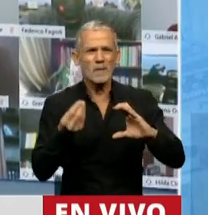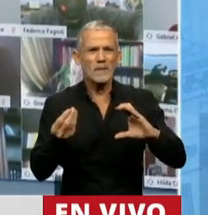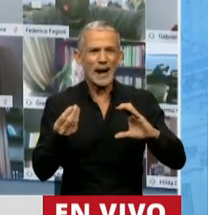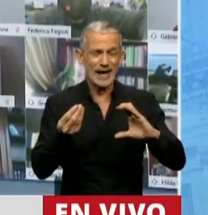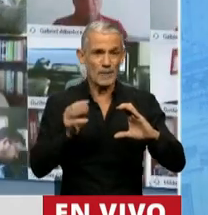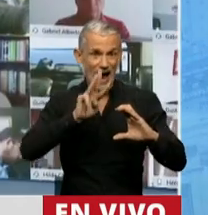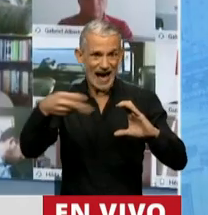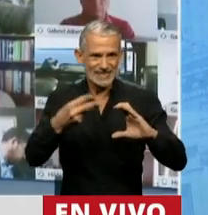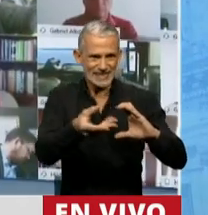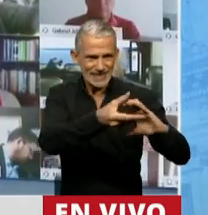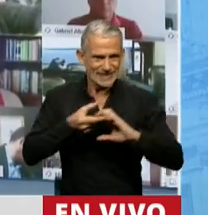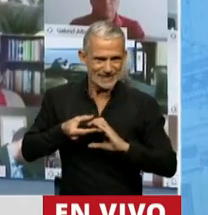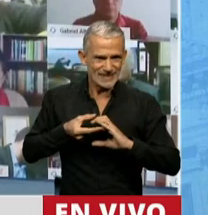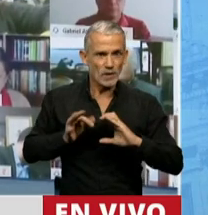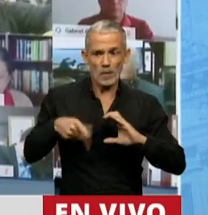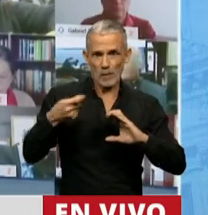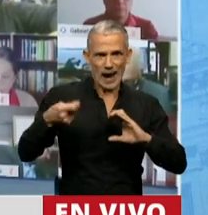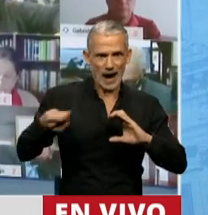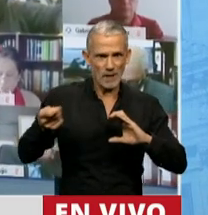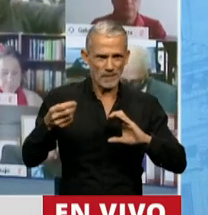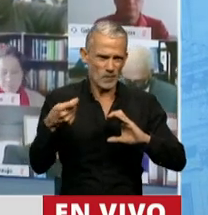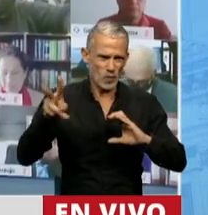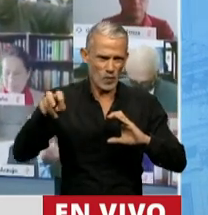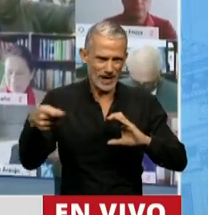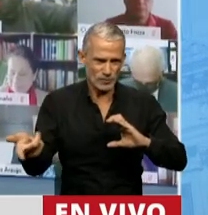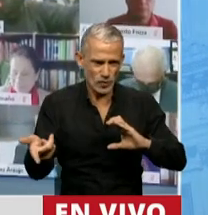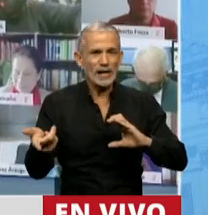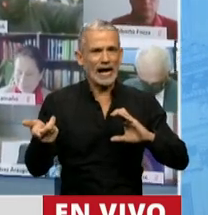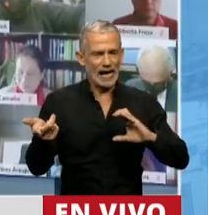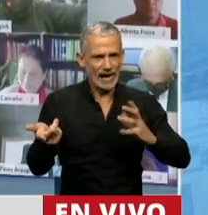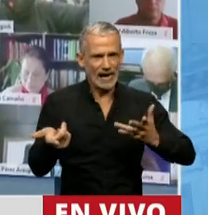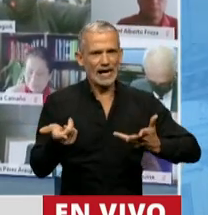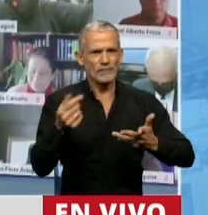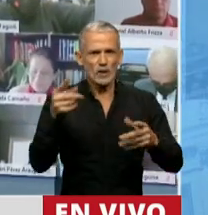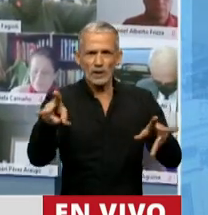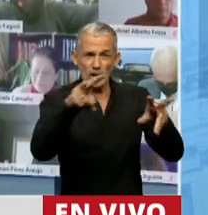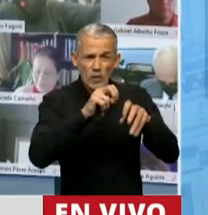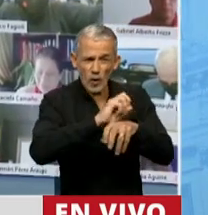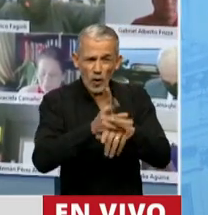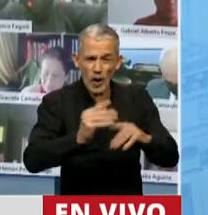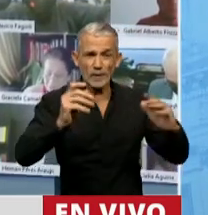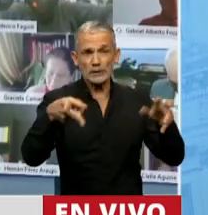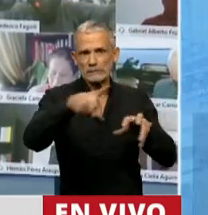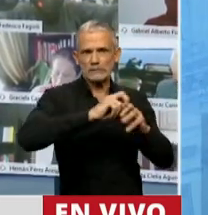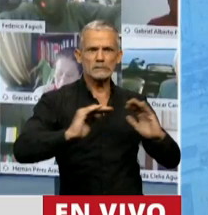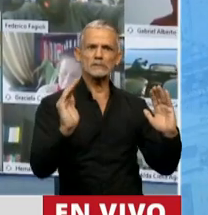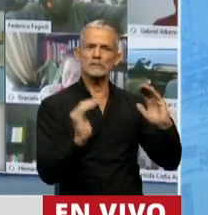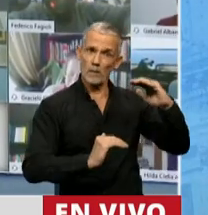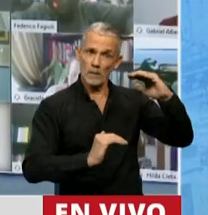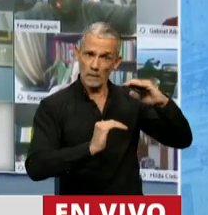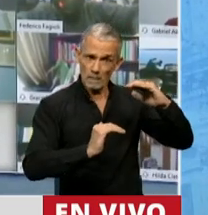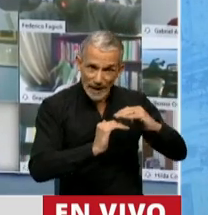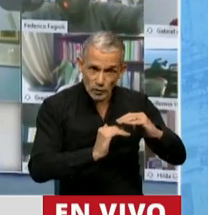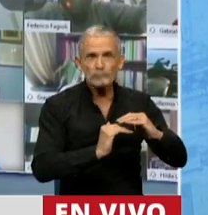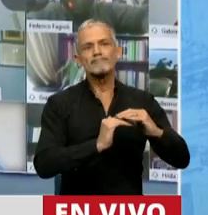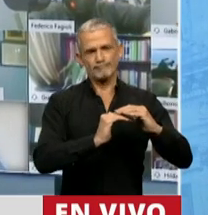la Administración Nacional de la Seguridad Social. Entendemos que de esa manera